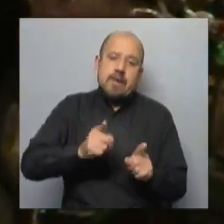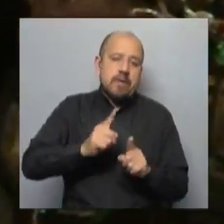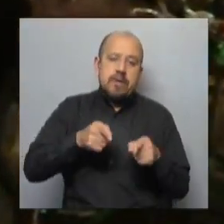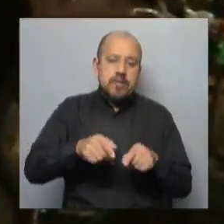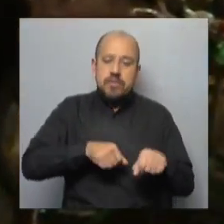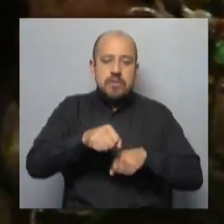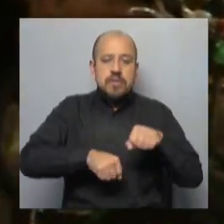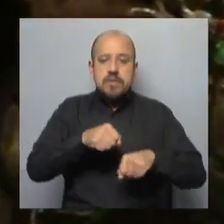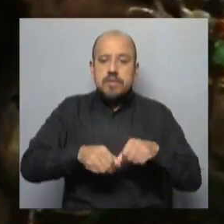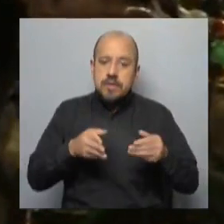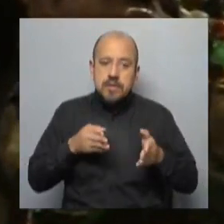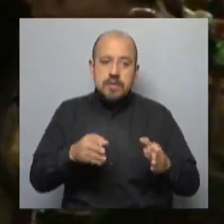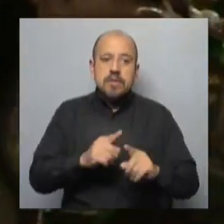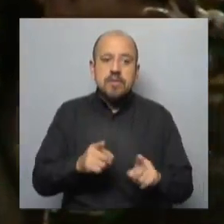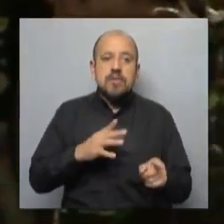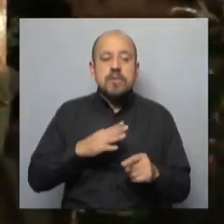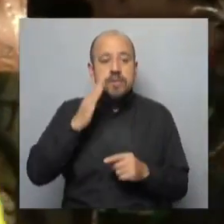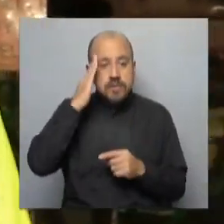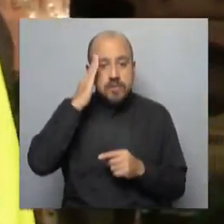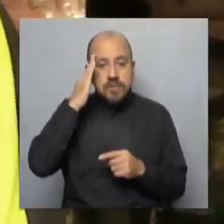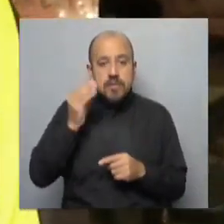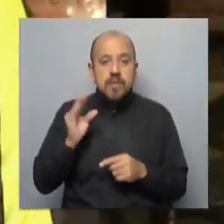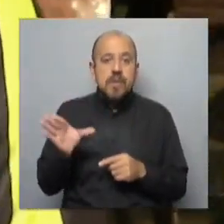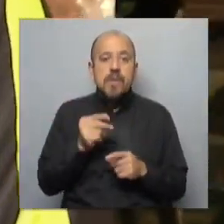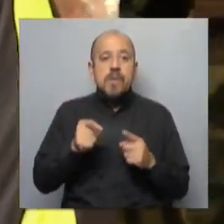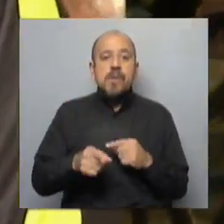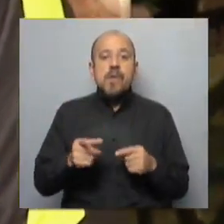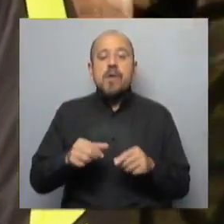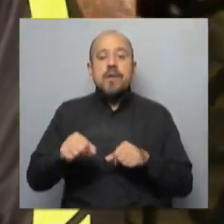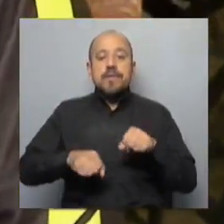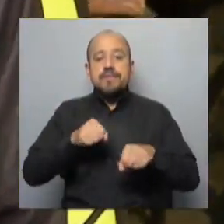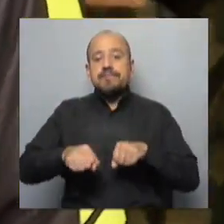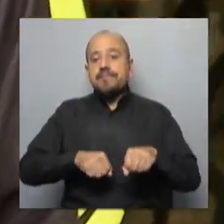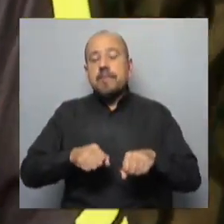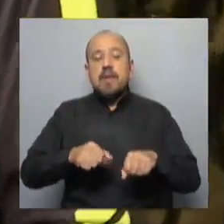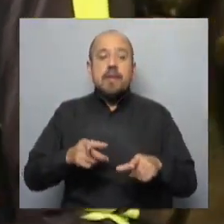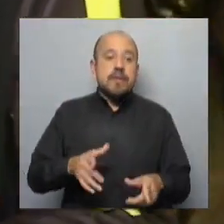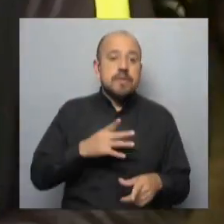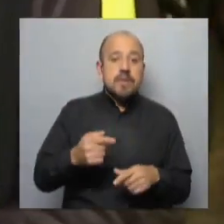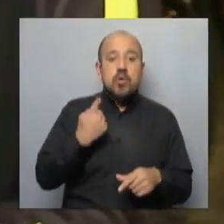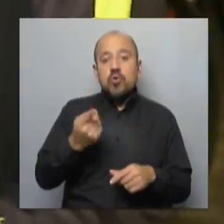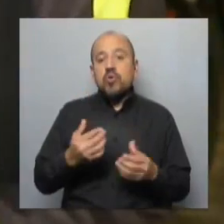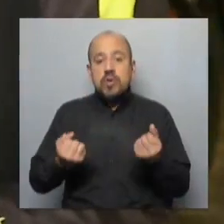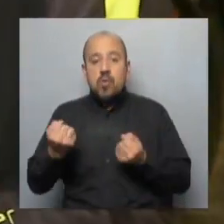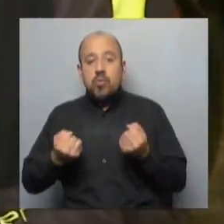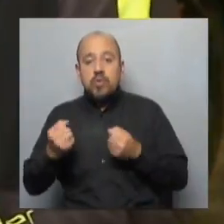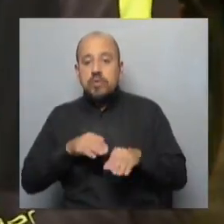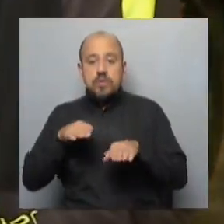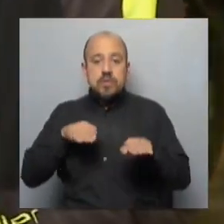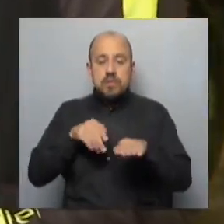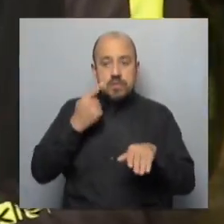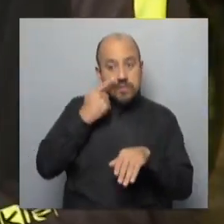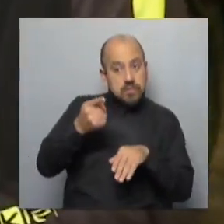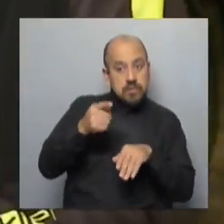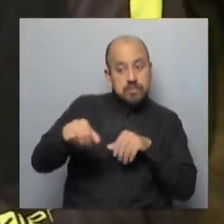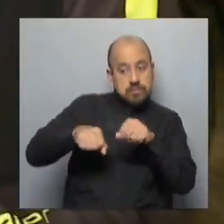hora y también tomar conciencia no todos los que se trasladan en auto en en otro tipo de vehículos tomar conciencia cuando ven un ciclista